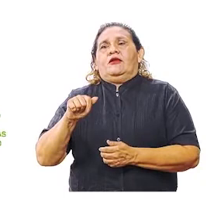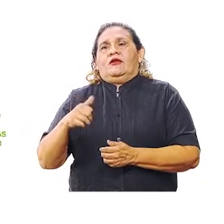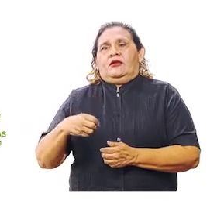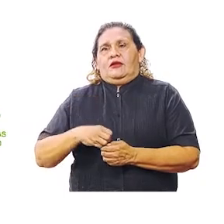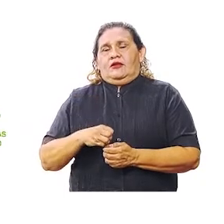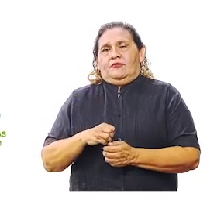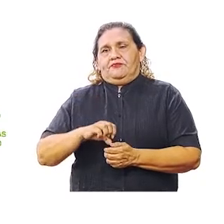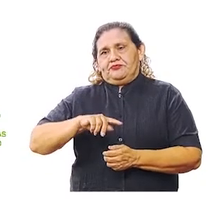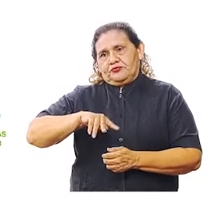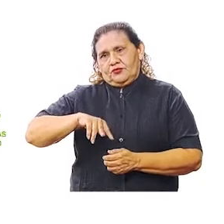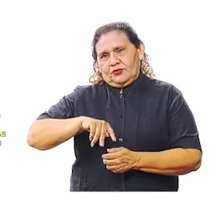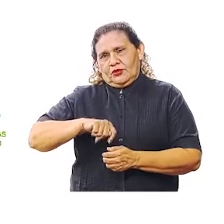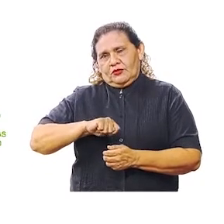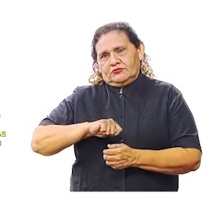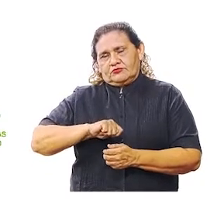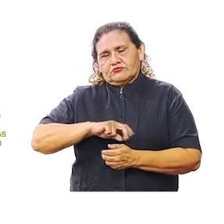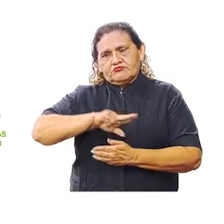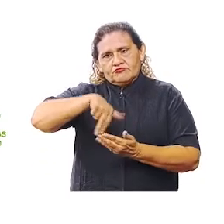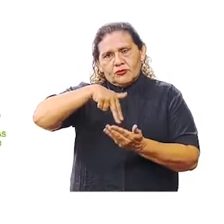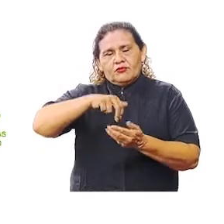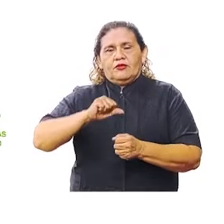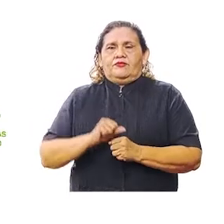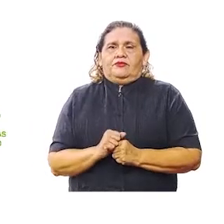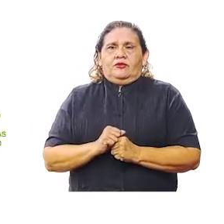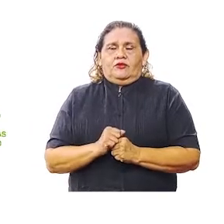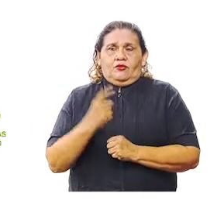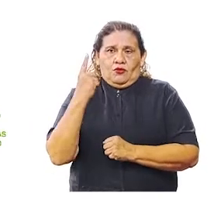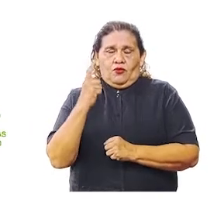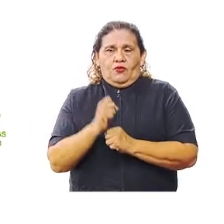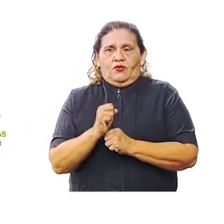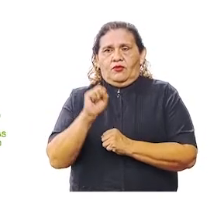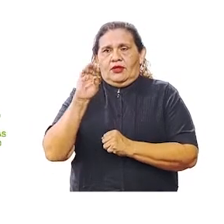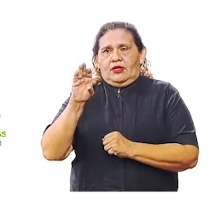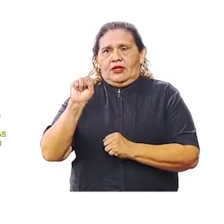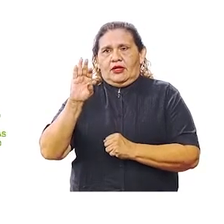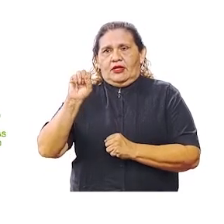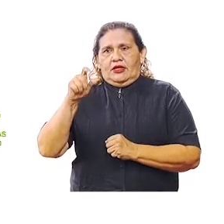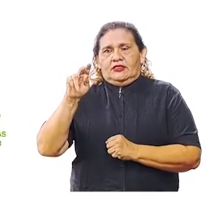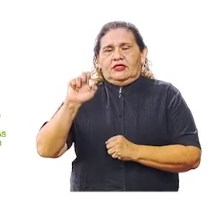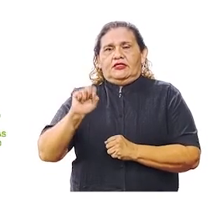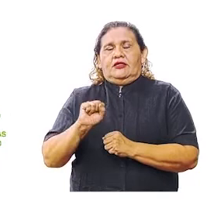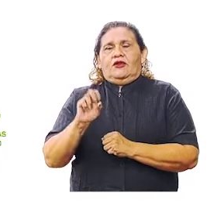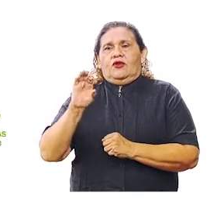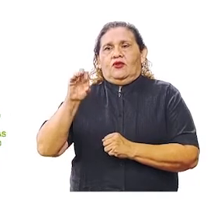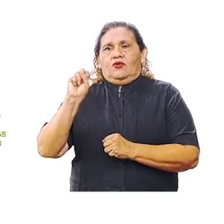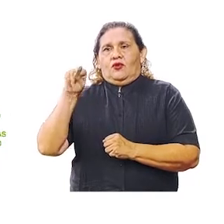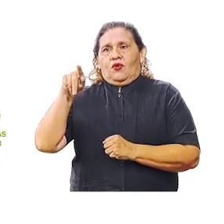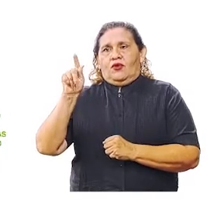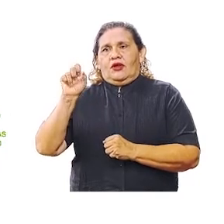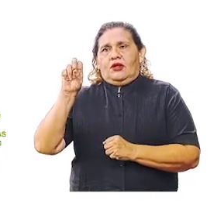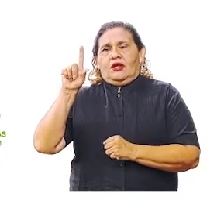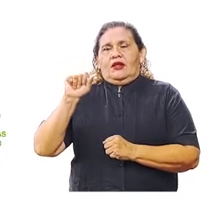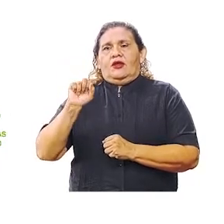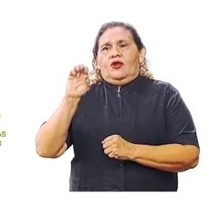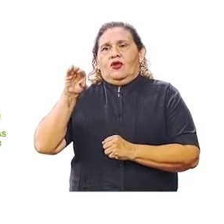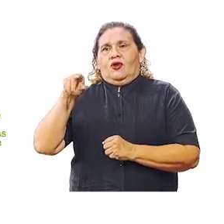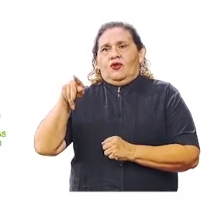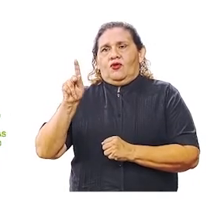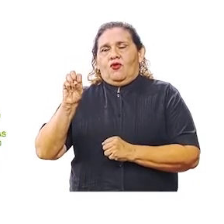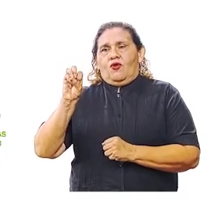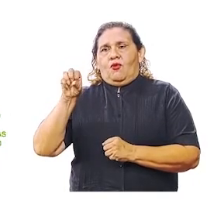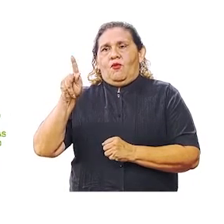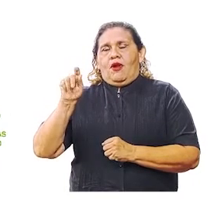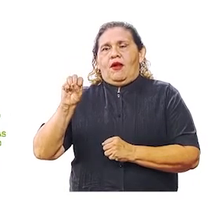foráneos, 2 en Acanqué, Izamal y Oxcuscap, 1 en Cacalchem, Chapap, Concal, Jalachó, Copomá,